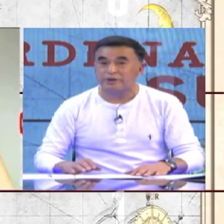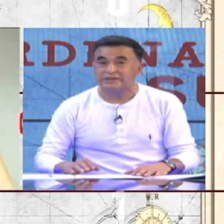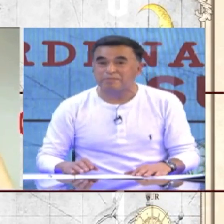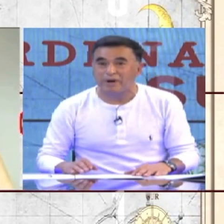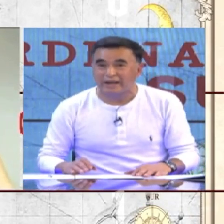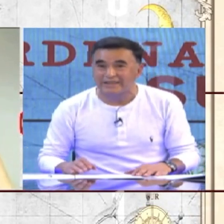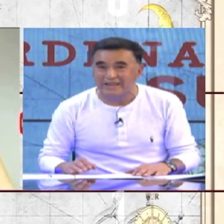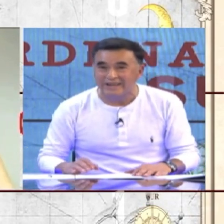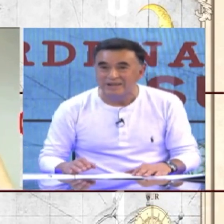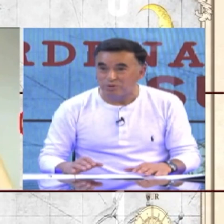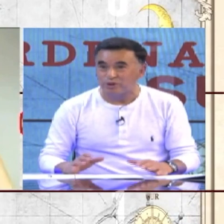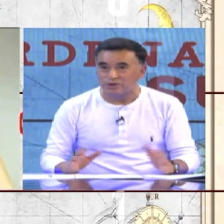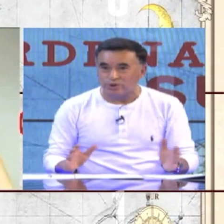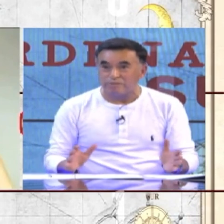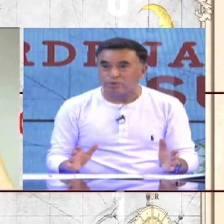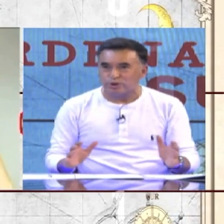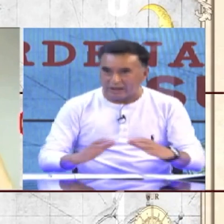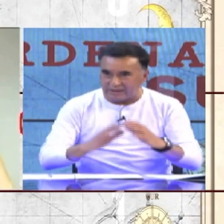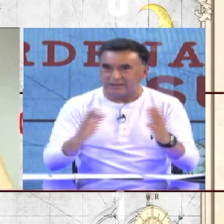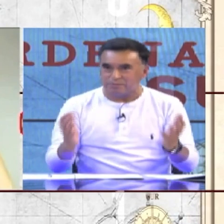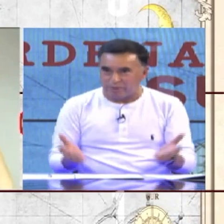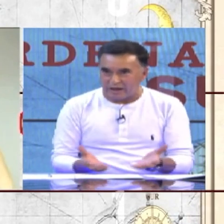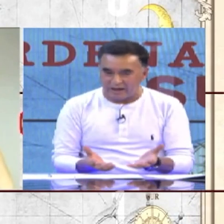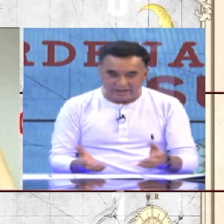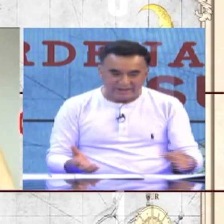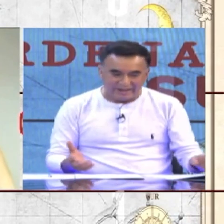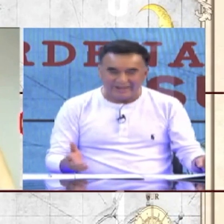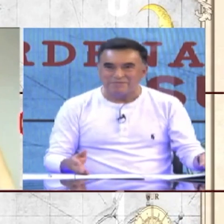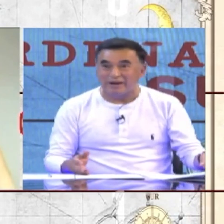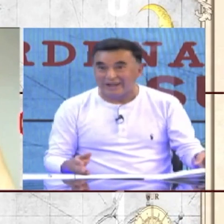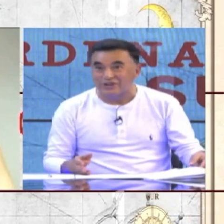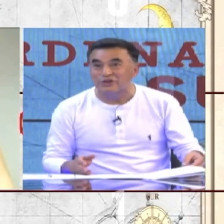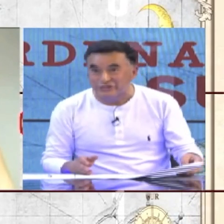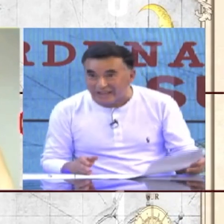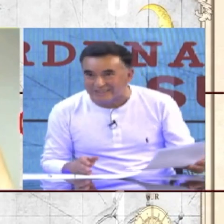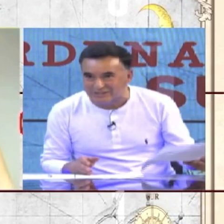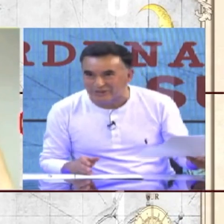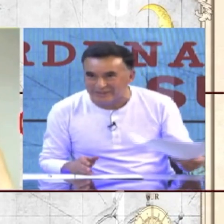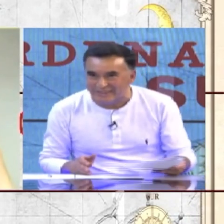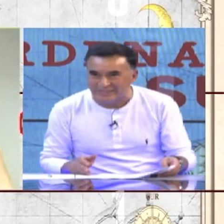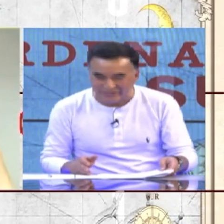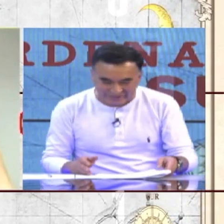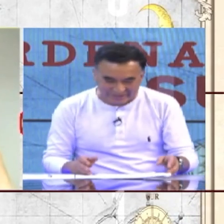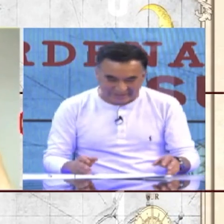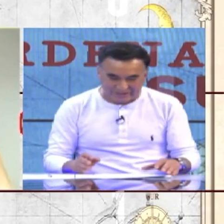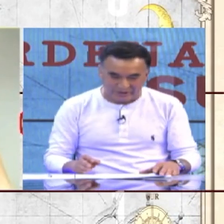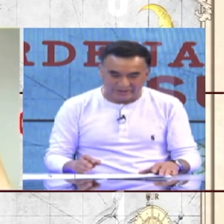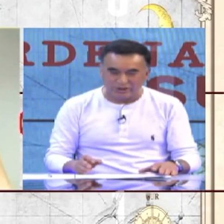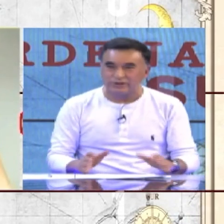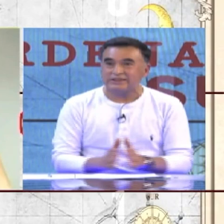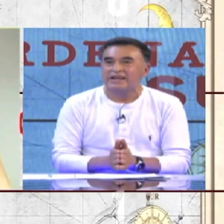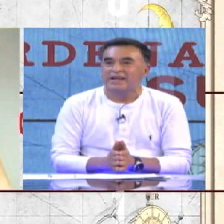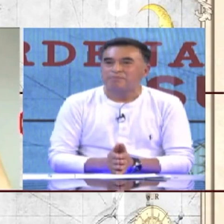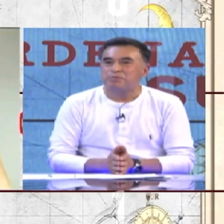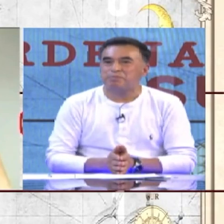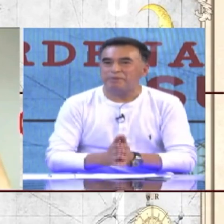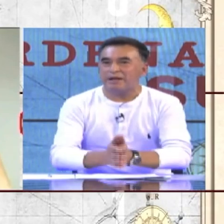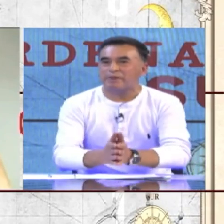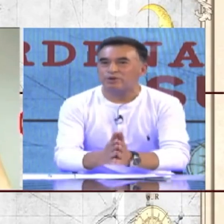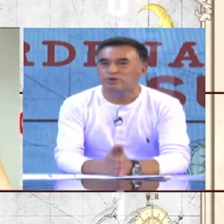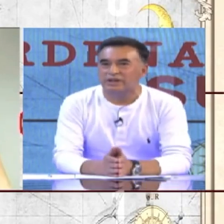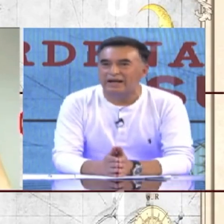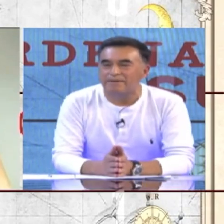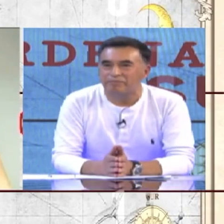por estos pies de página, pero que son importantes para el contexto, ¿no es cierto? Y entonces, mi